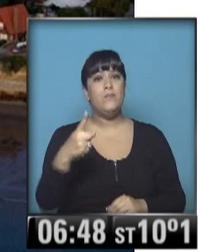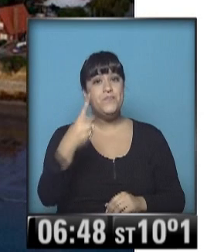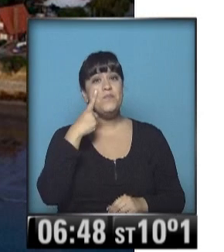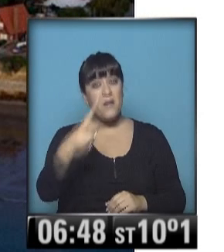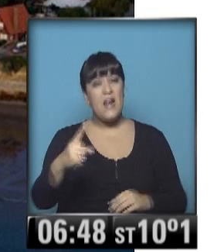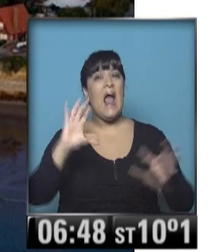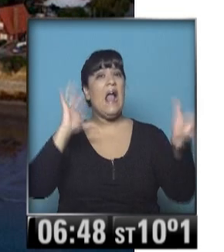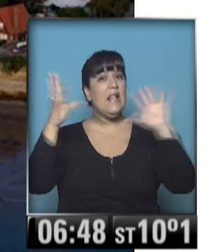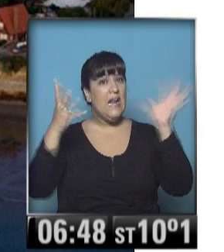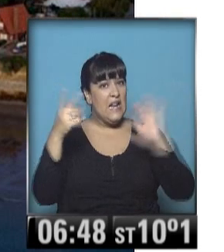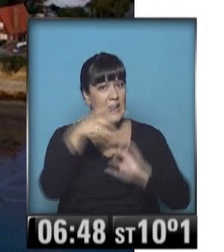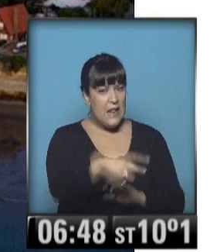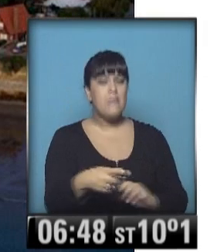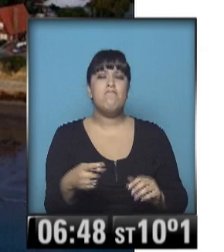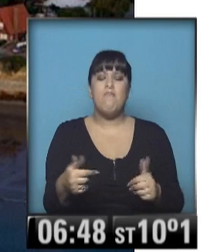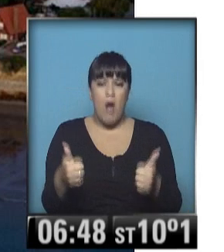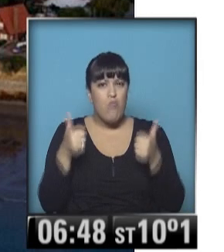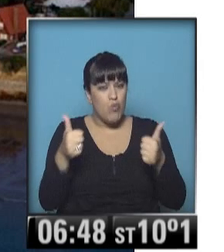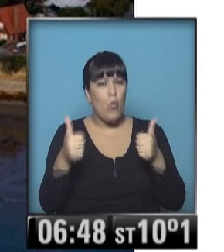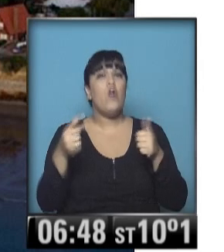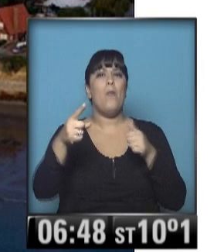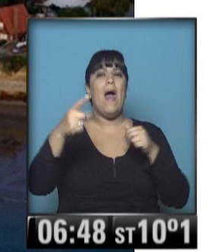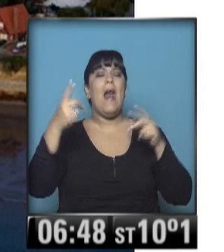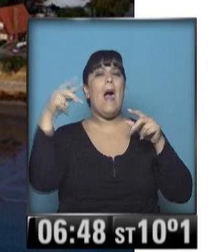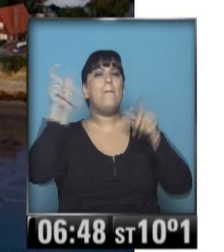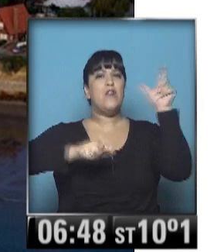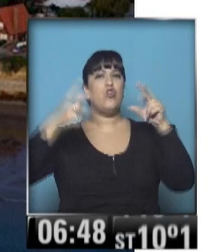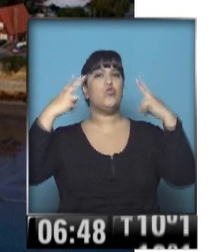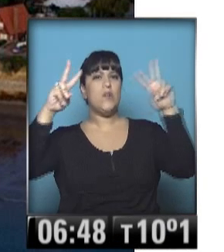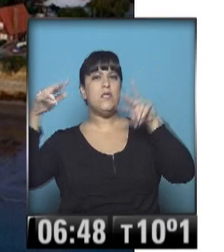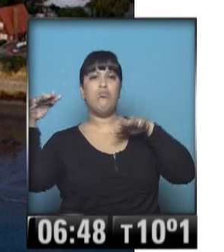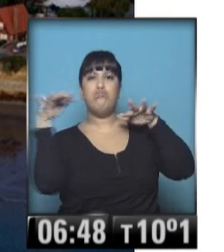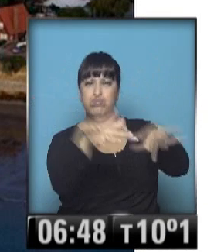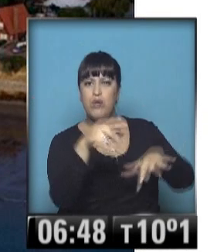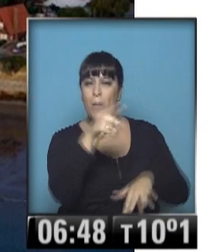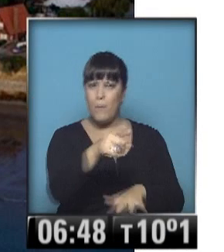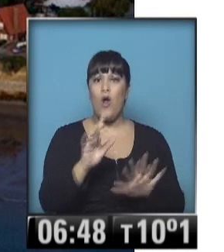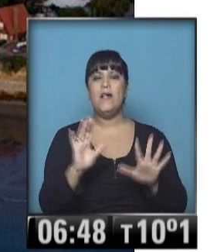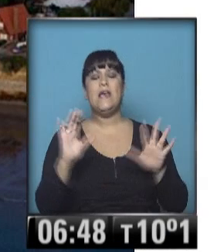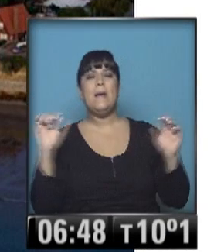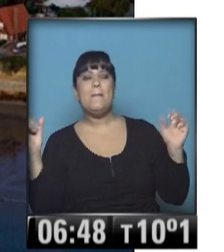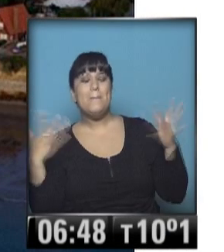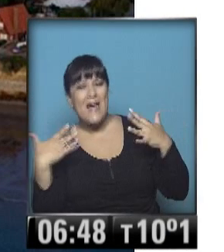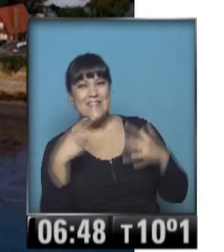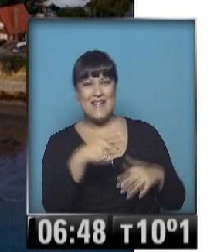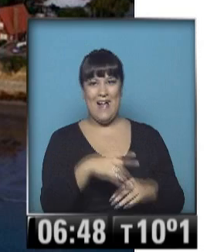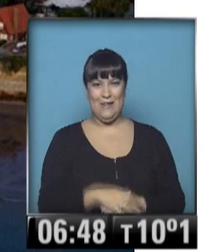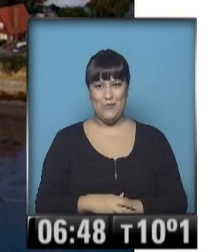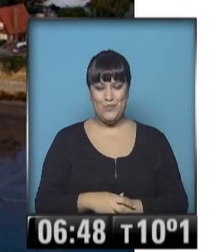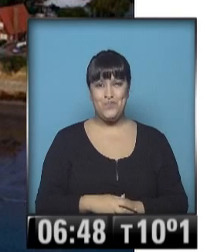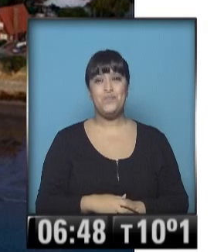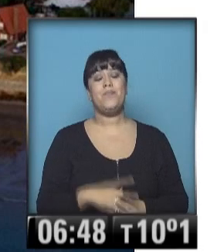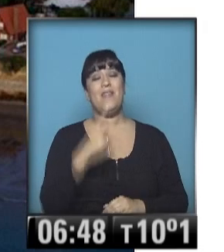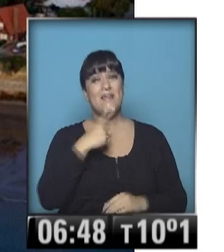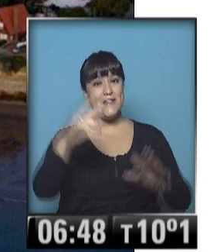microclima muy favorable para el turismo. Muy favorable porque está... No conozco. Es un poquitito más cálido, vos sabés, Lourdes. ¡Qué lindo! Dice,